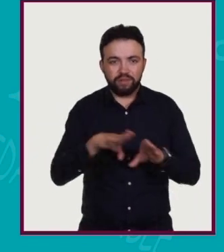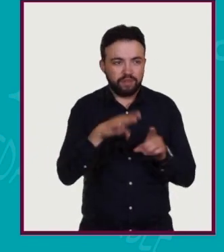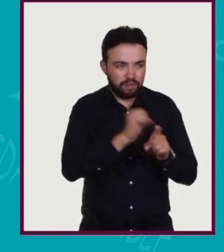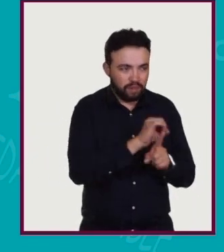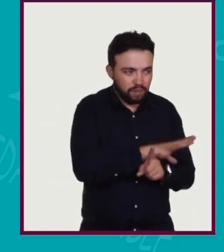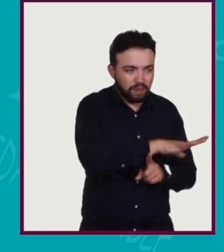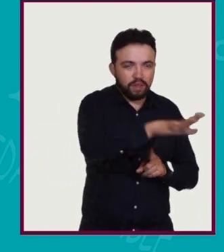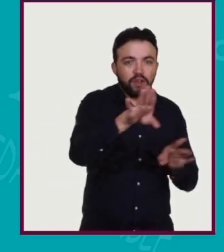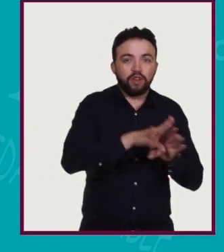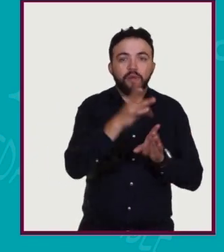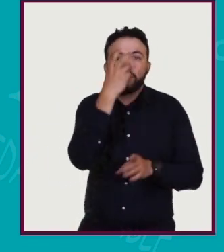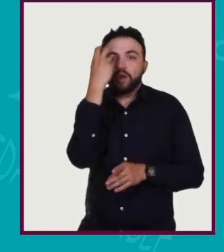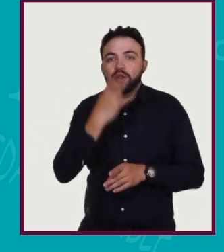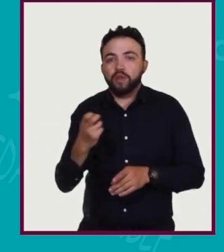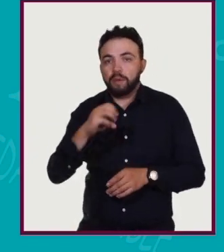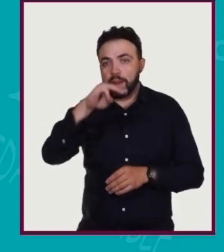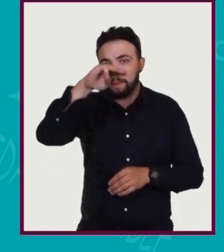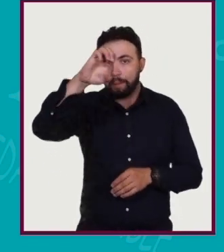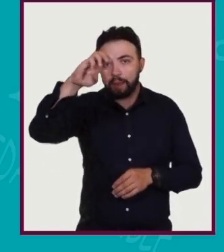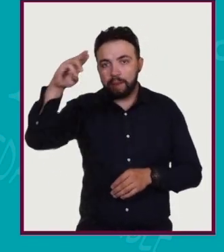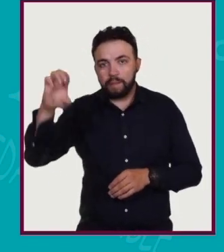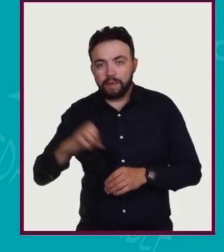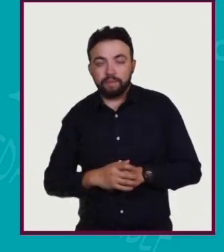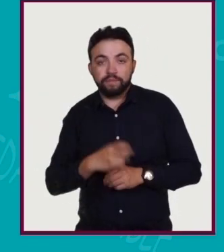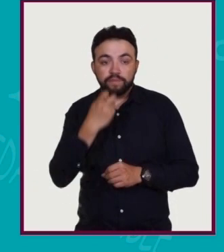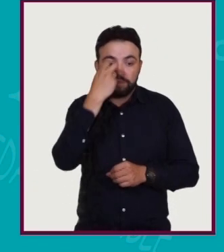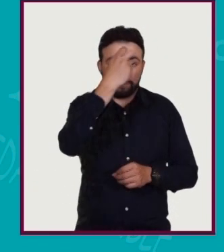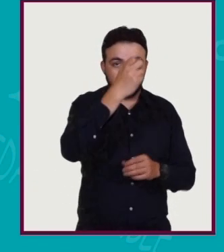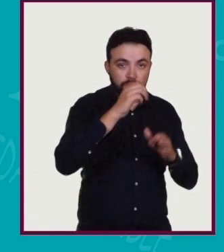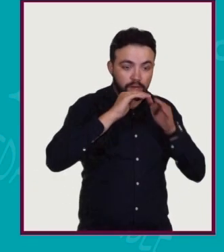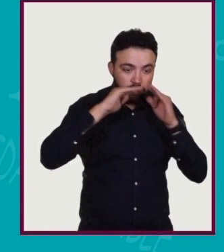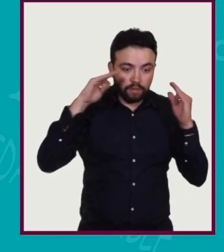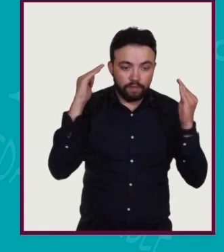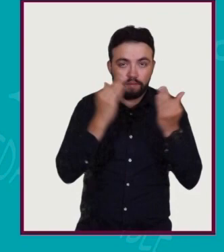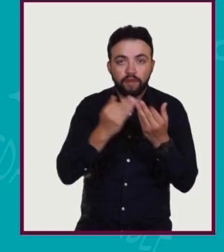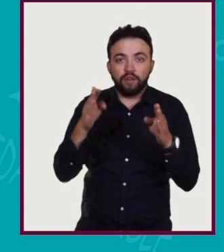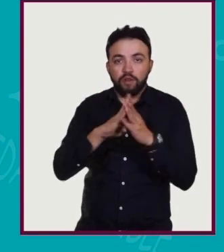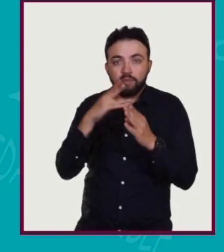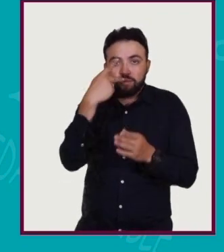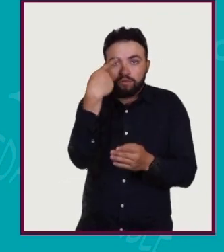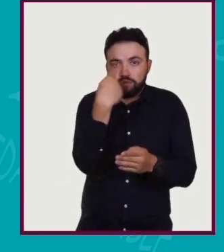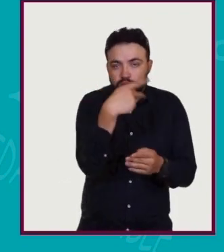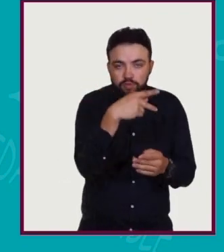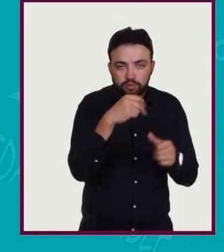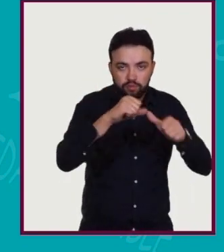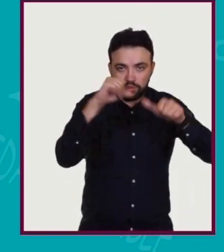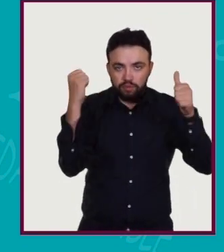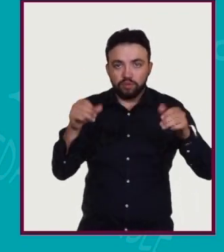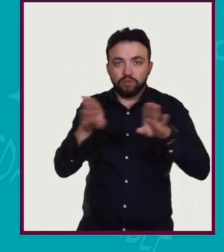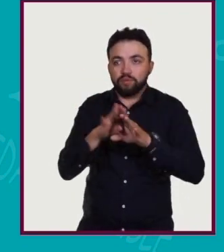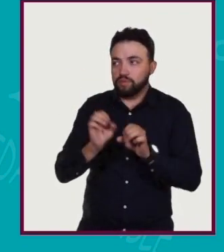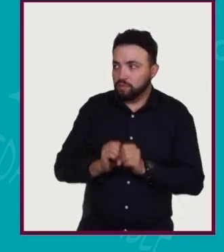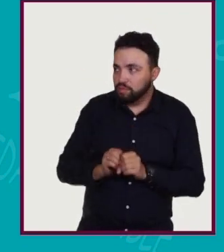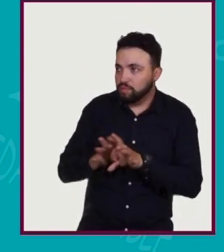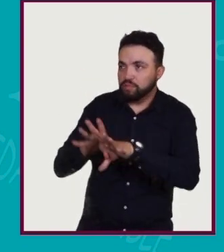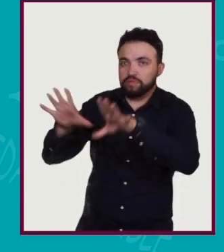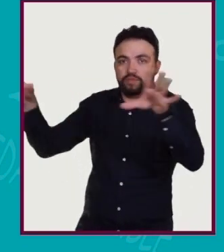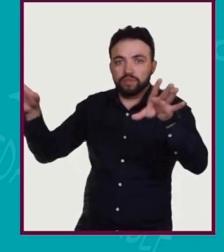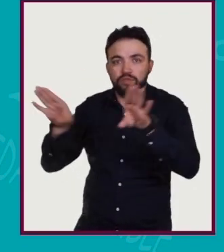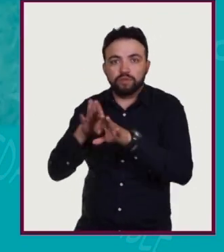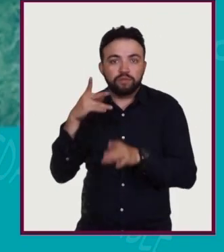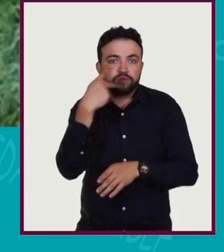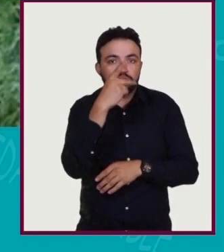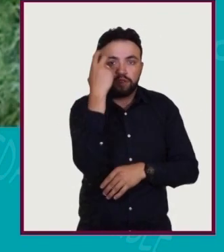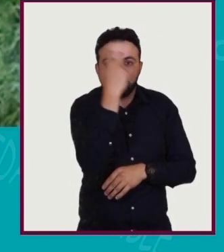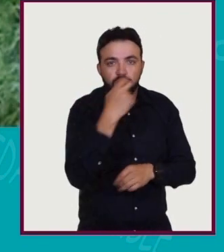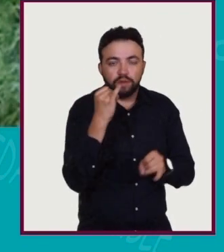través del lenguaje de los memes y de esta forma introducir las obras de arte a los lenguajes nativos del internet. Con